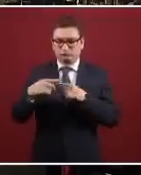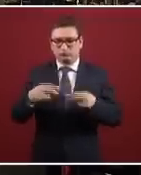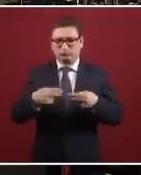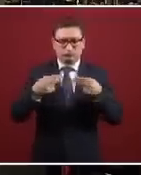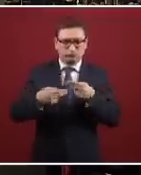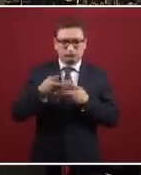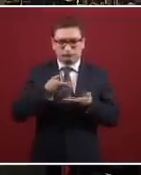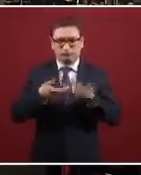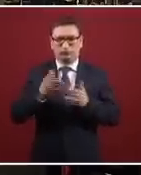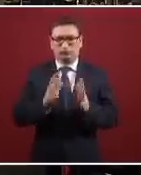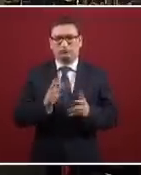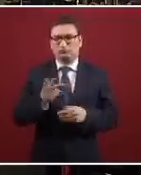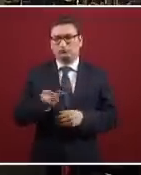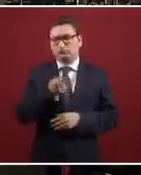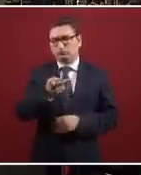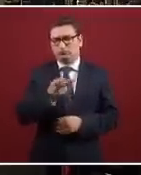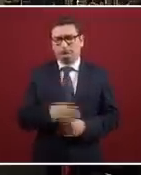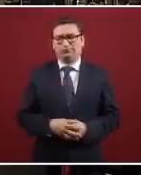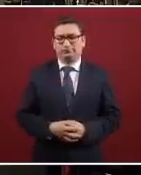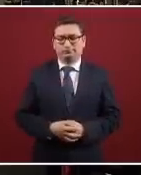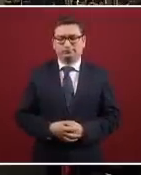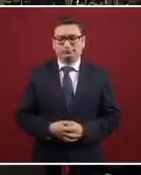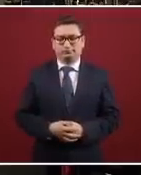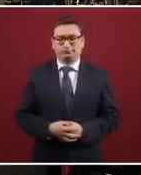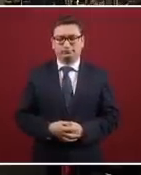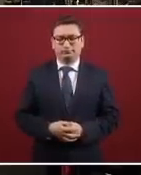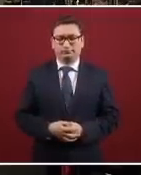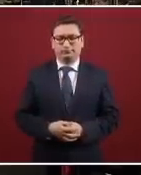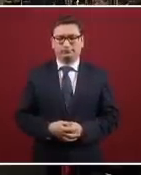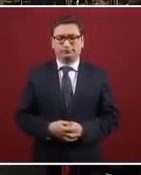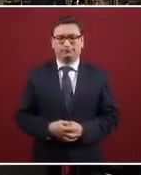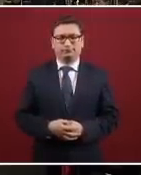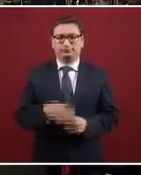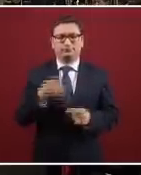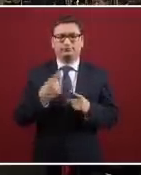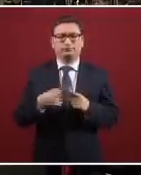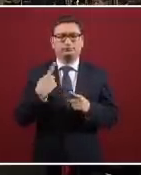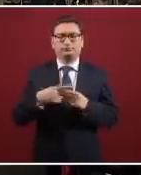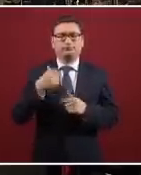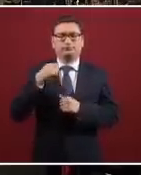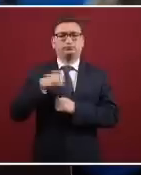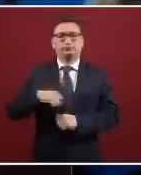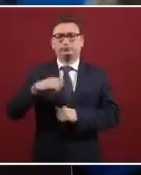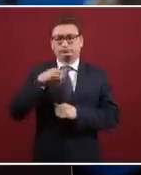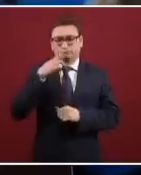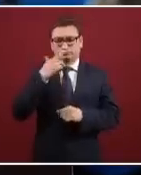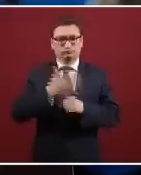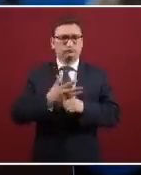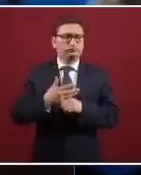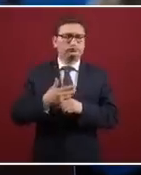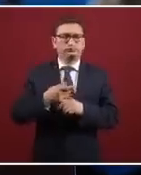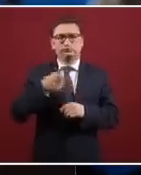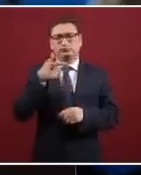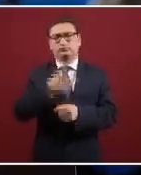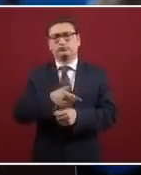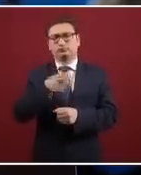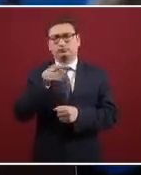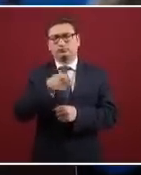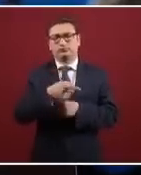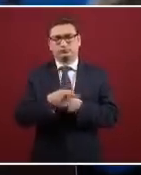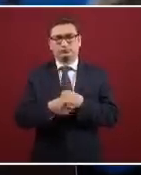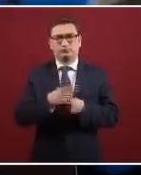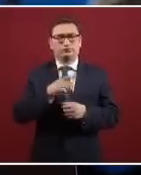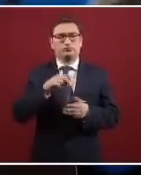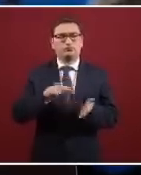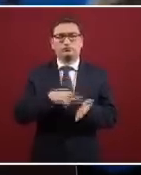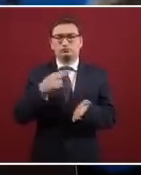Yo lo que le quisiera preguntar es si va a haber responsabilidades para funcionarios que estén implicados en firma